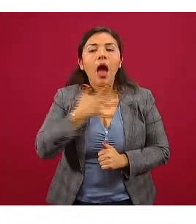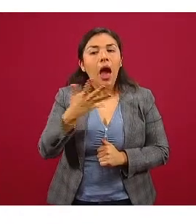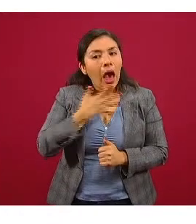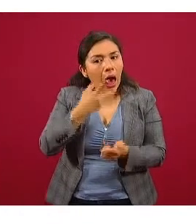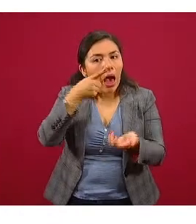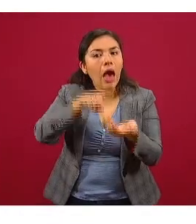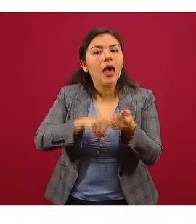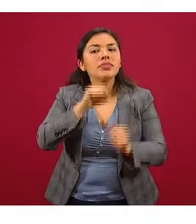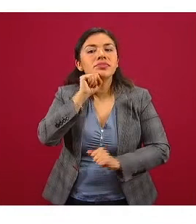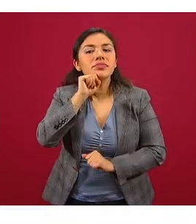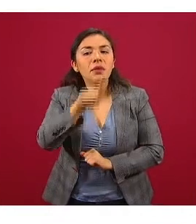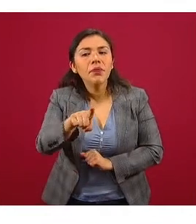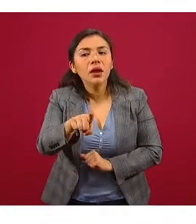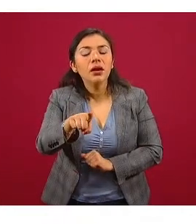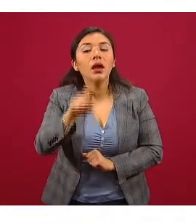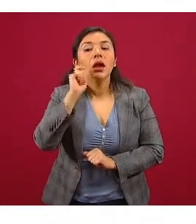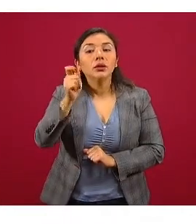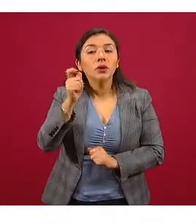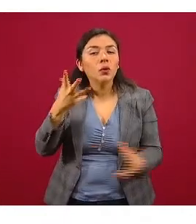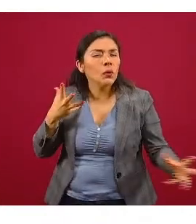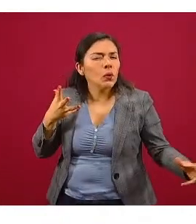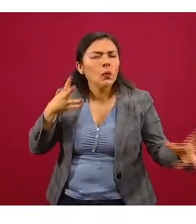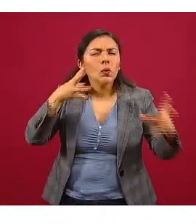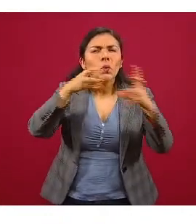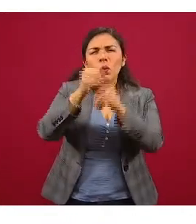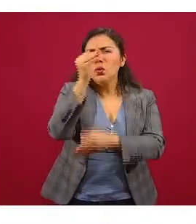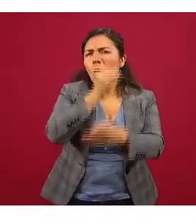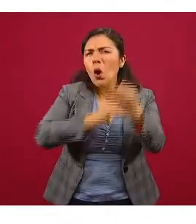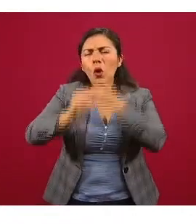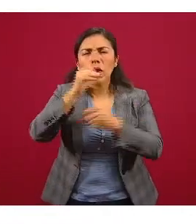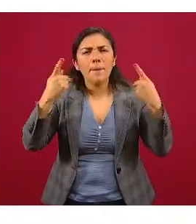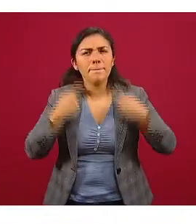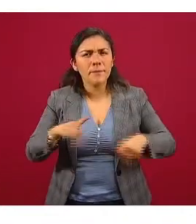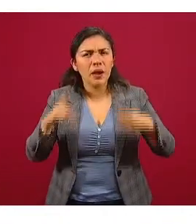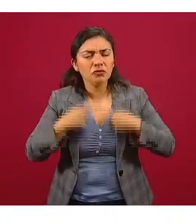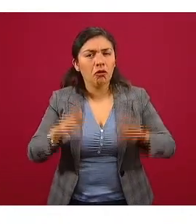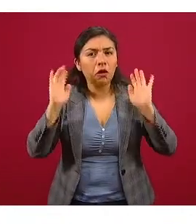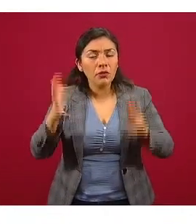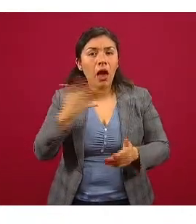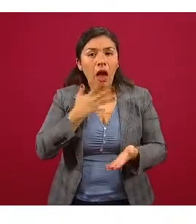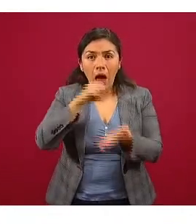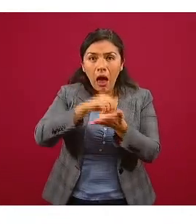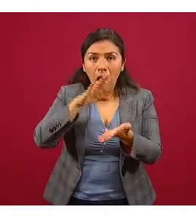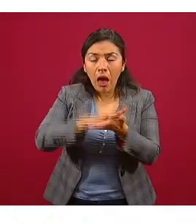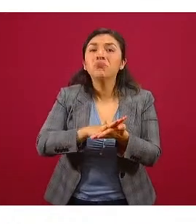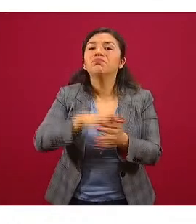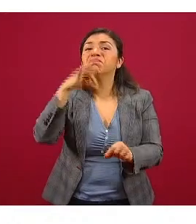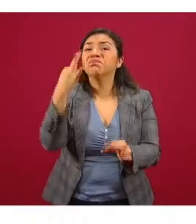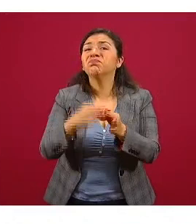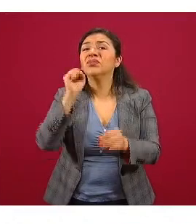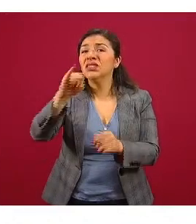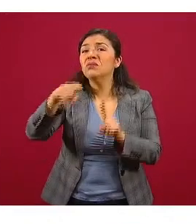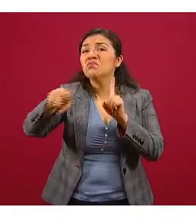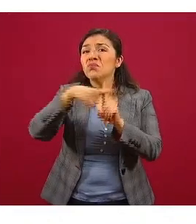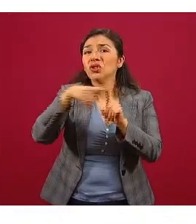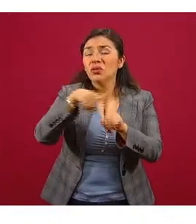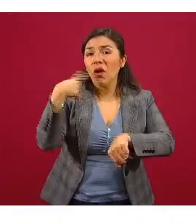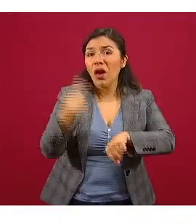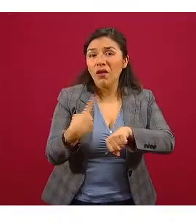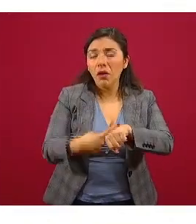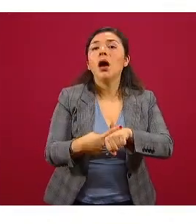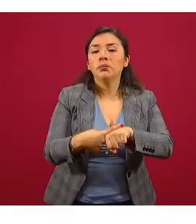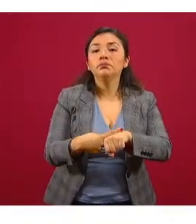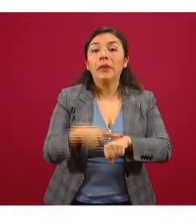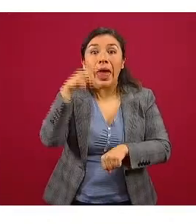además que de todos los casos, todas las personas que se han registrado y confirmado, tenemos que